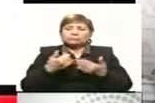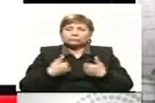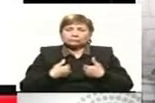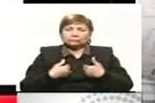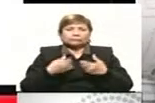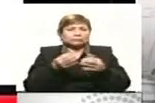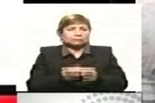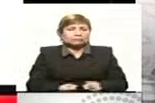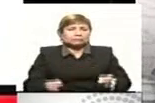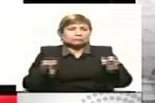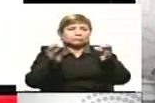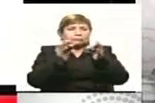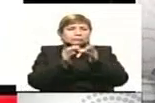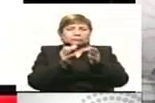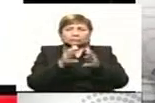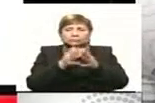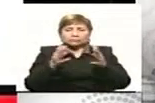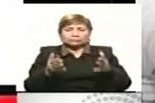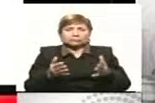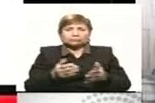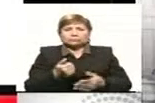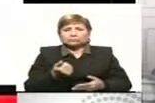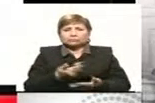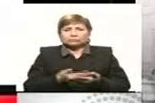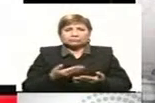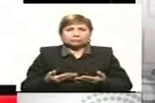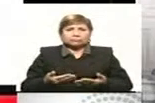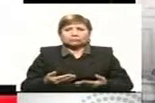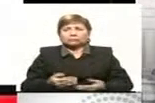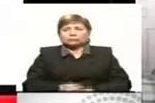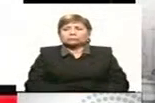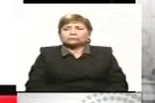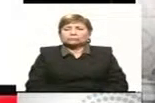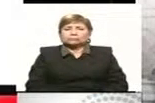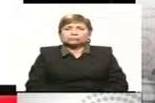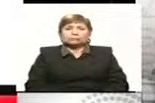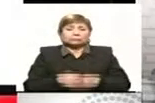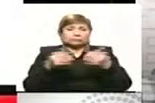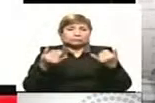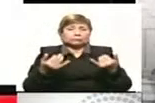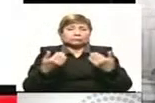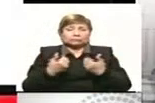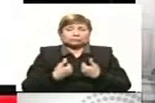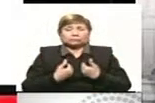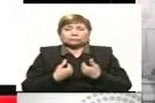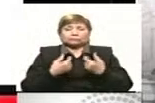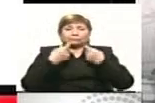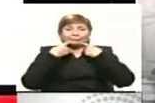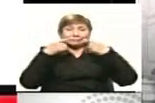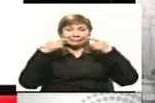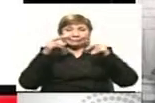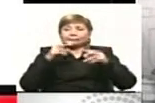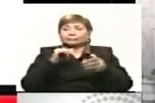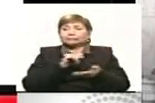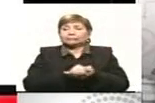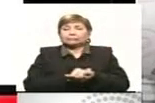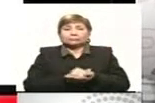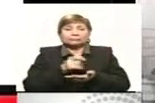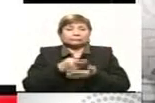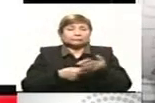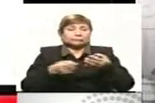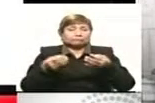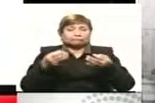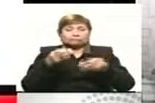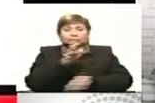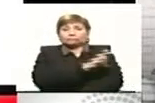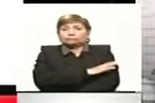más información de otros lugares del mundo. Hoy tenemos esta noticia de los Pandora Papers, de los paraísos fiscales.